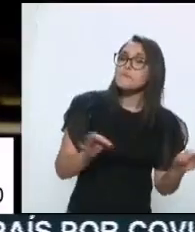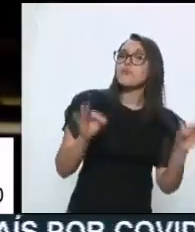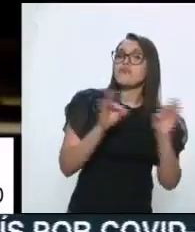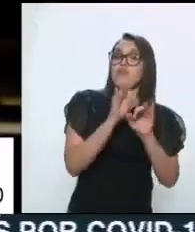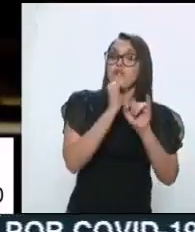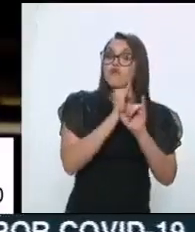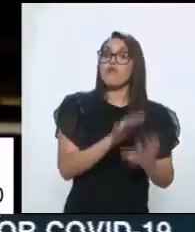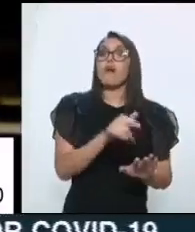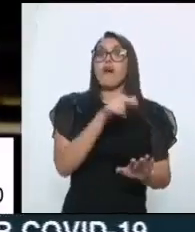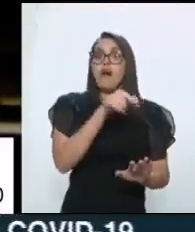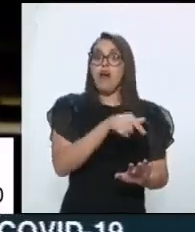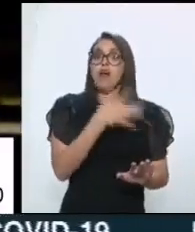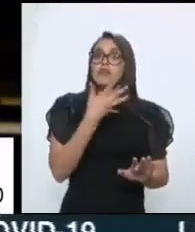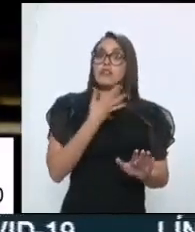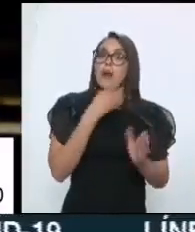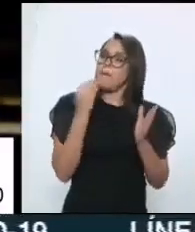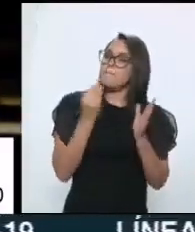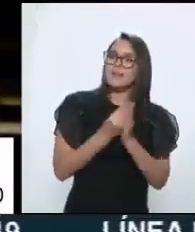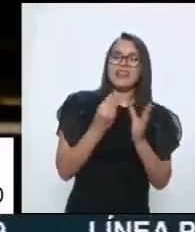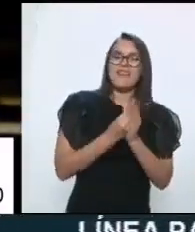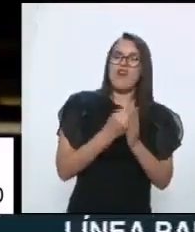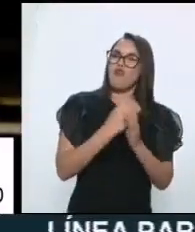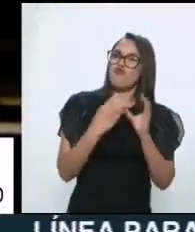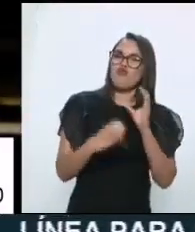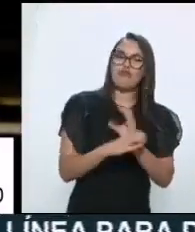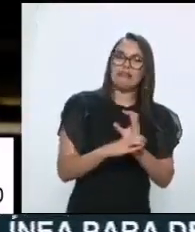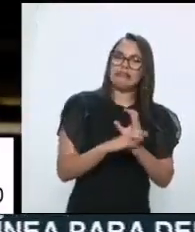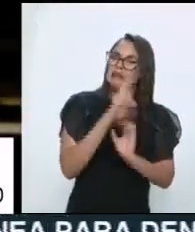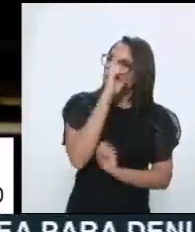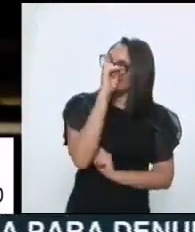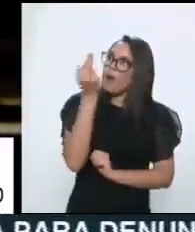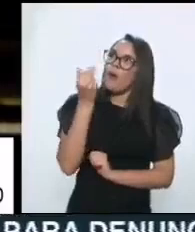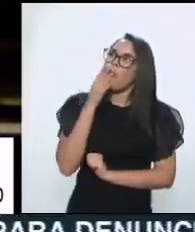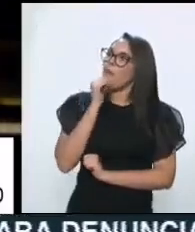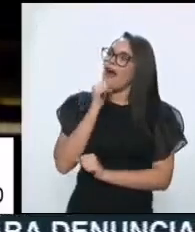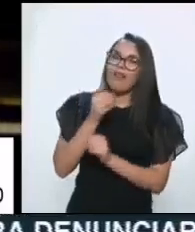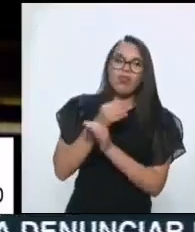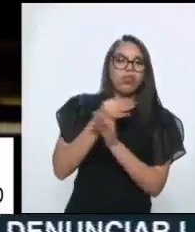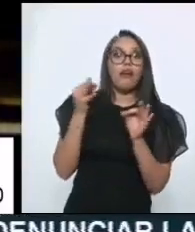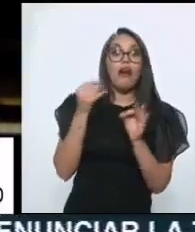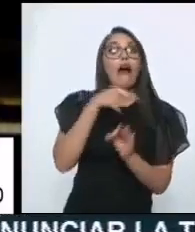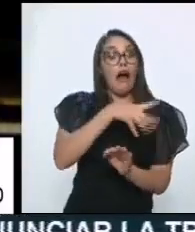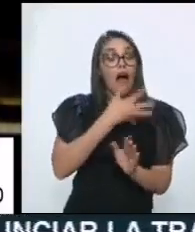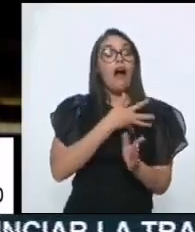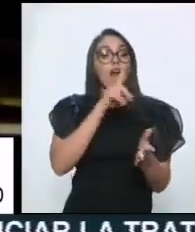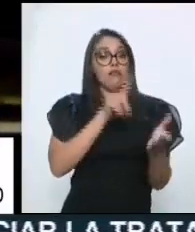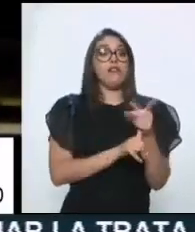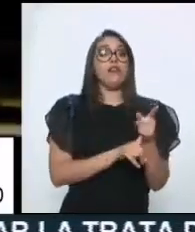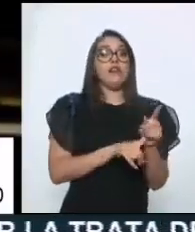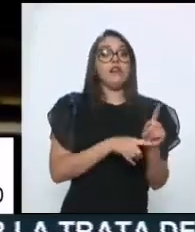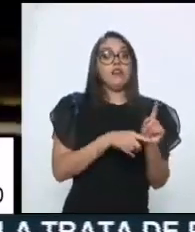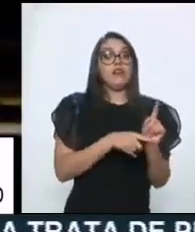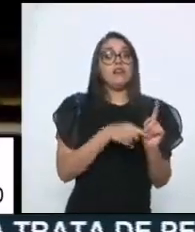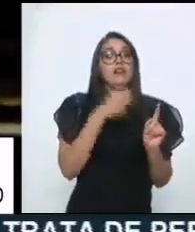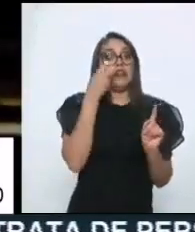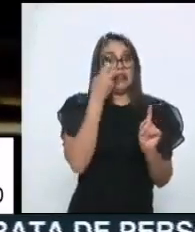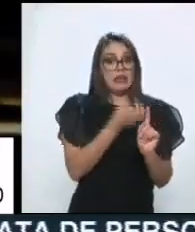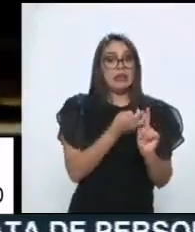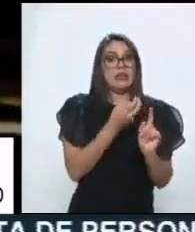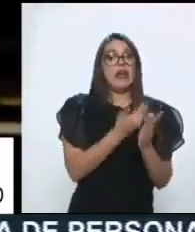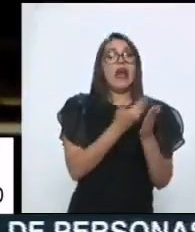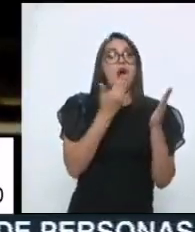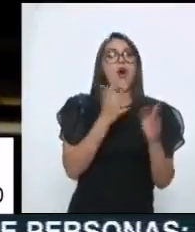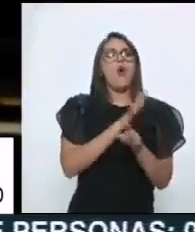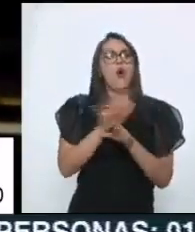su mayoría, aunque también cables filtrados por Wikileaks. Y con esa muy breve introducción, entro a los